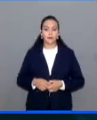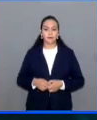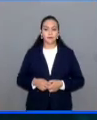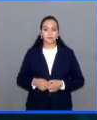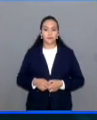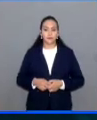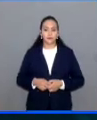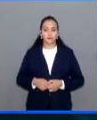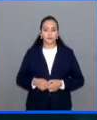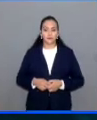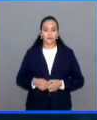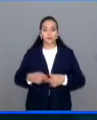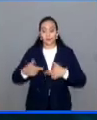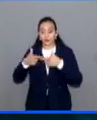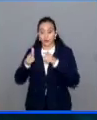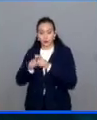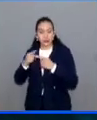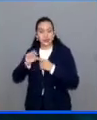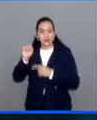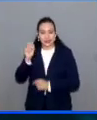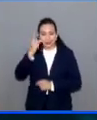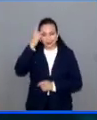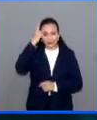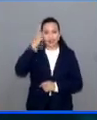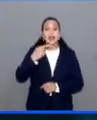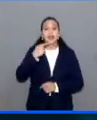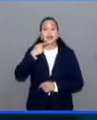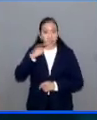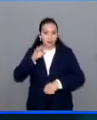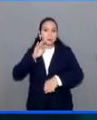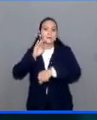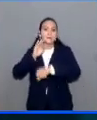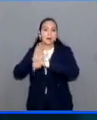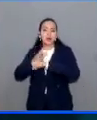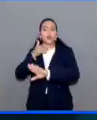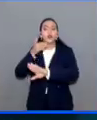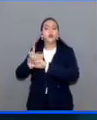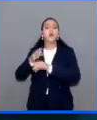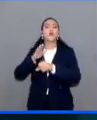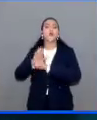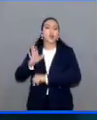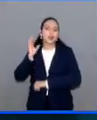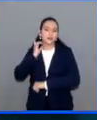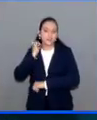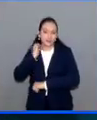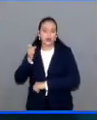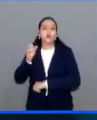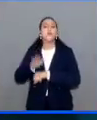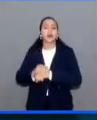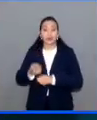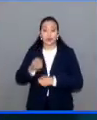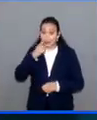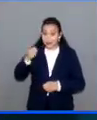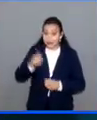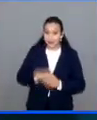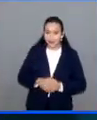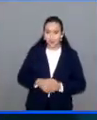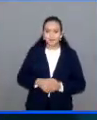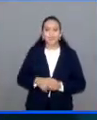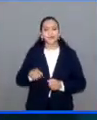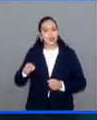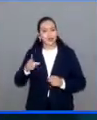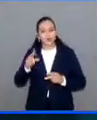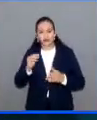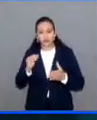Colectivos de San Luis Potosí interpusieron un amparo contra el Congreso del Estado, por lo que consideran omisión sistemática para atender